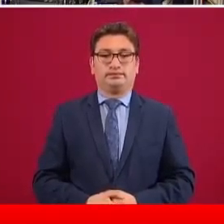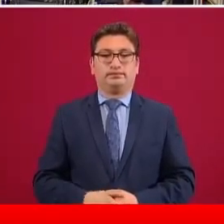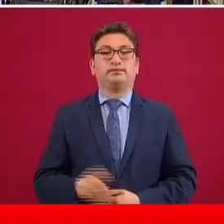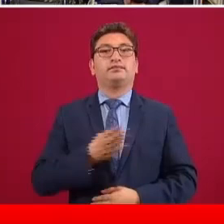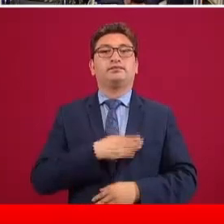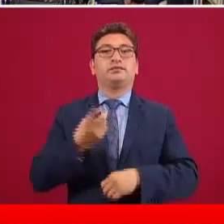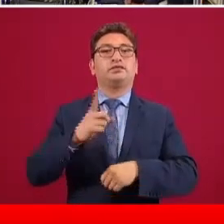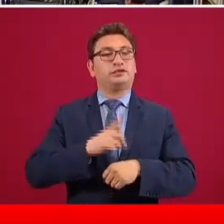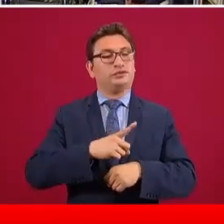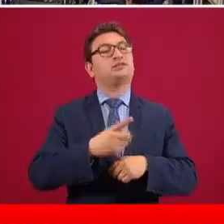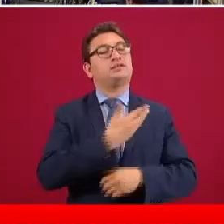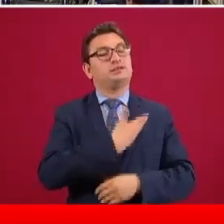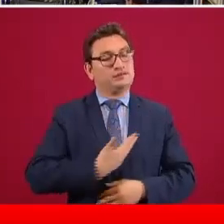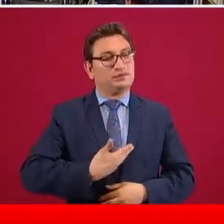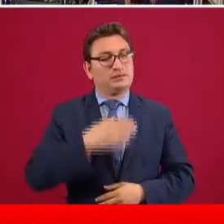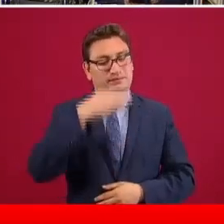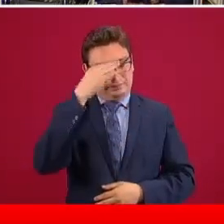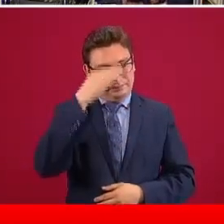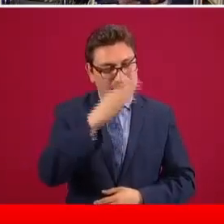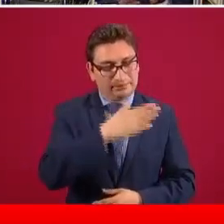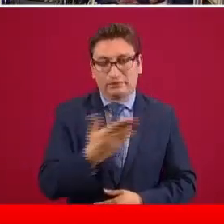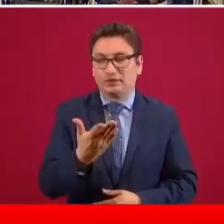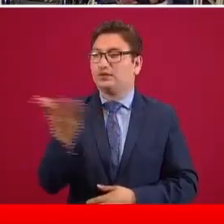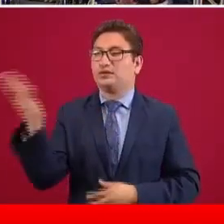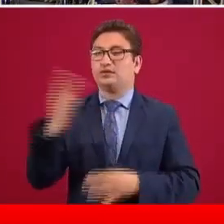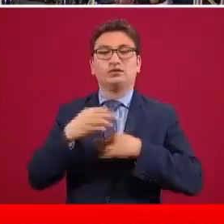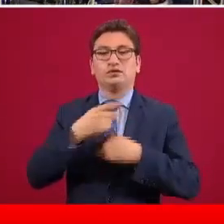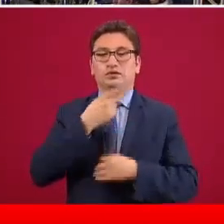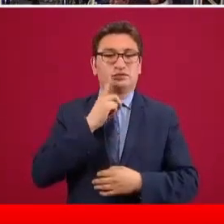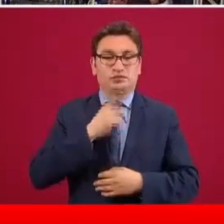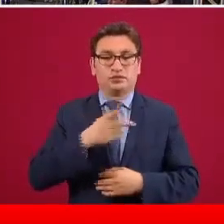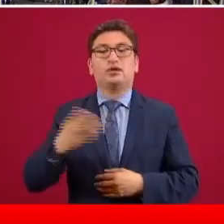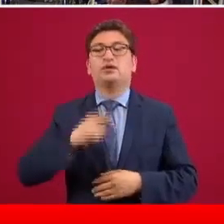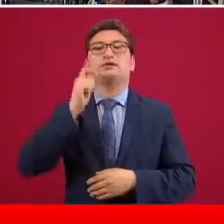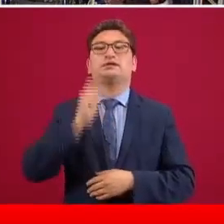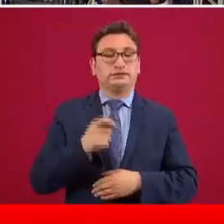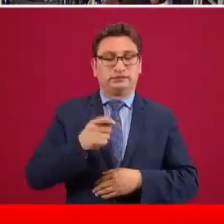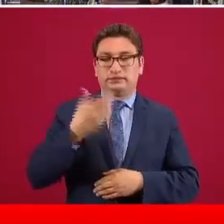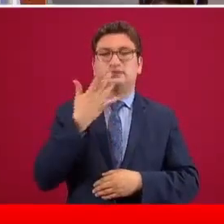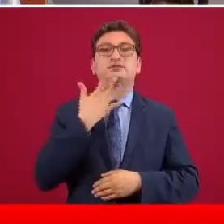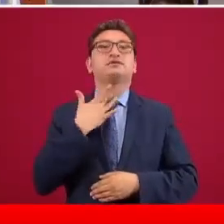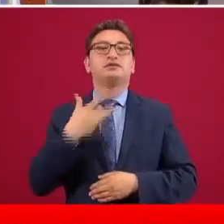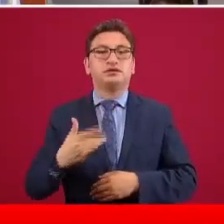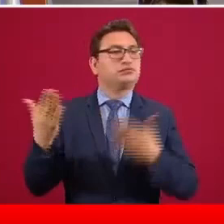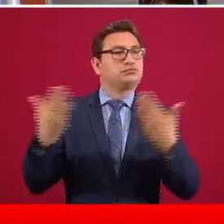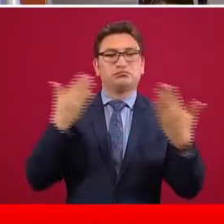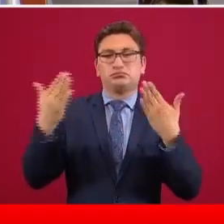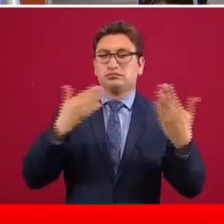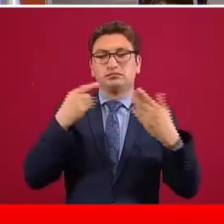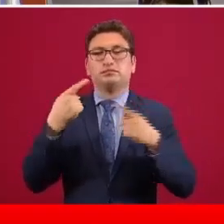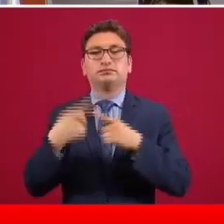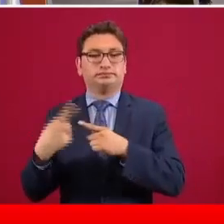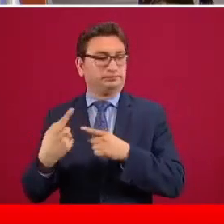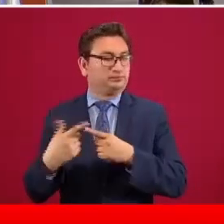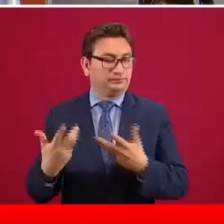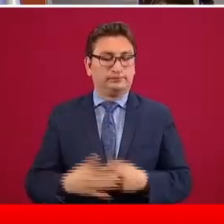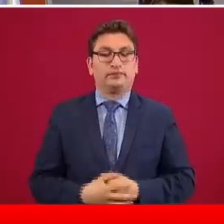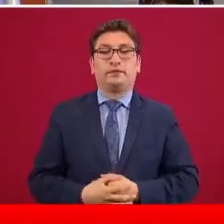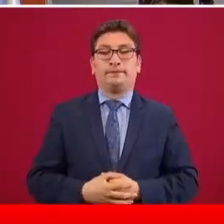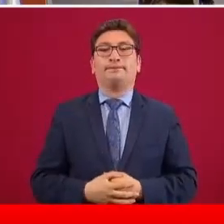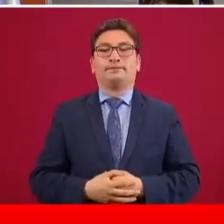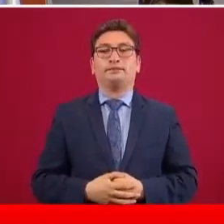Buenos días, señor presidente. Buenos días a todas y a todos ustedes. ¿Quiénes quieren el precio de las gasolinas? En la